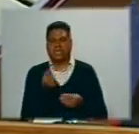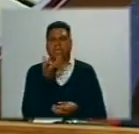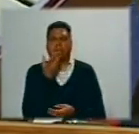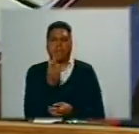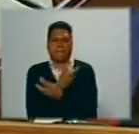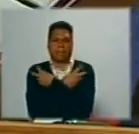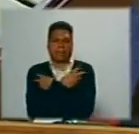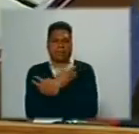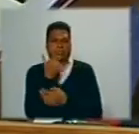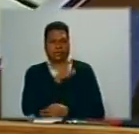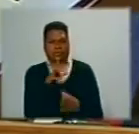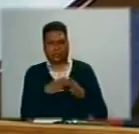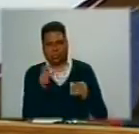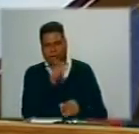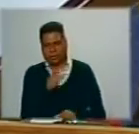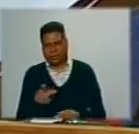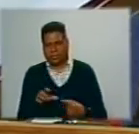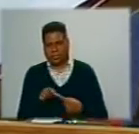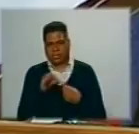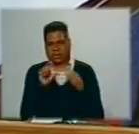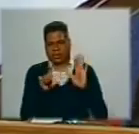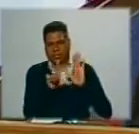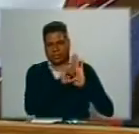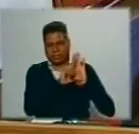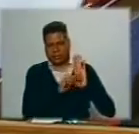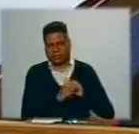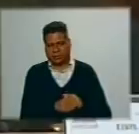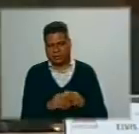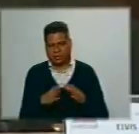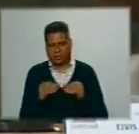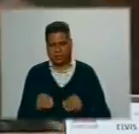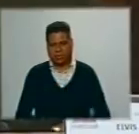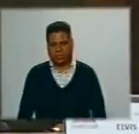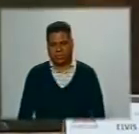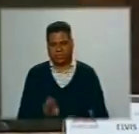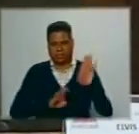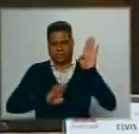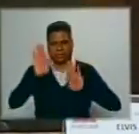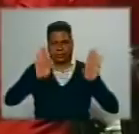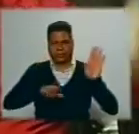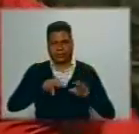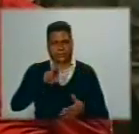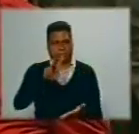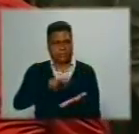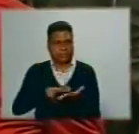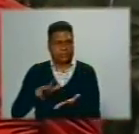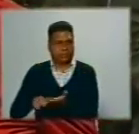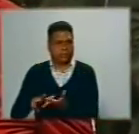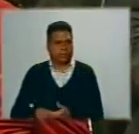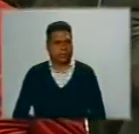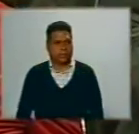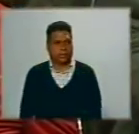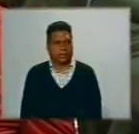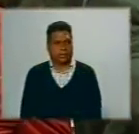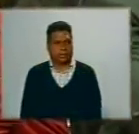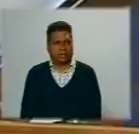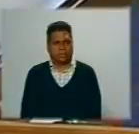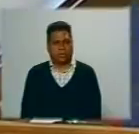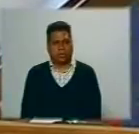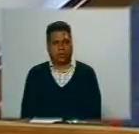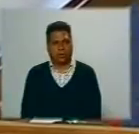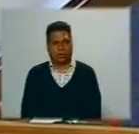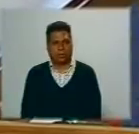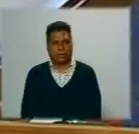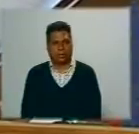establecido en leyes especiales. Es todo. En consideración, Aprobado. Siguiente. Artículo